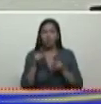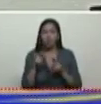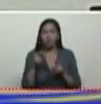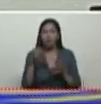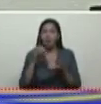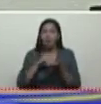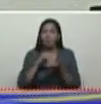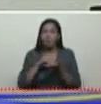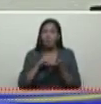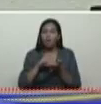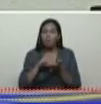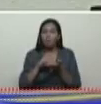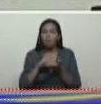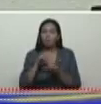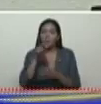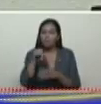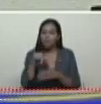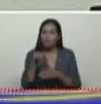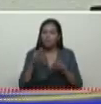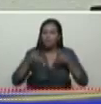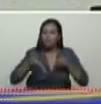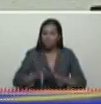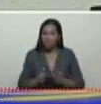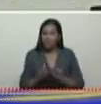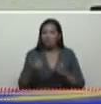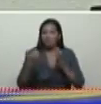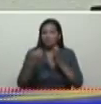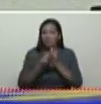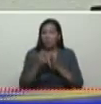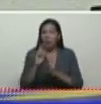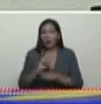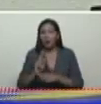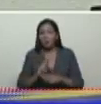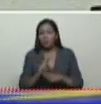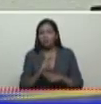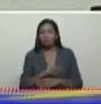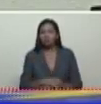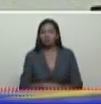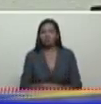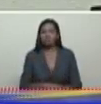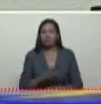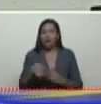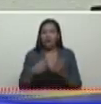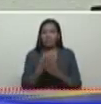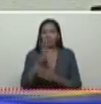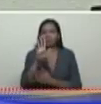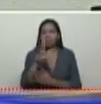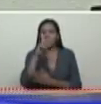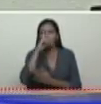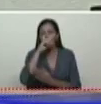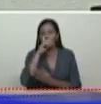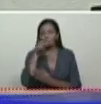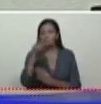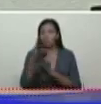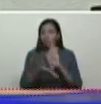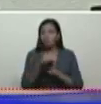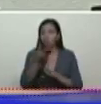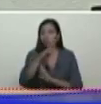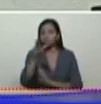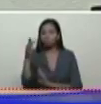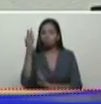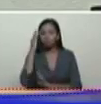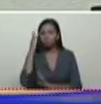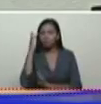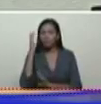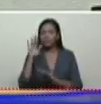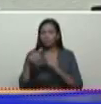hasta en la maternidad donde el niño o la niña nace, o durante el primer mes, hasta los 5 años. Es muy importante que se sepa. Sí, y